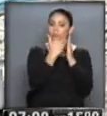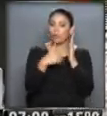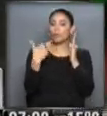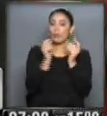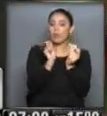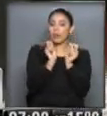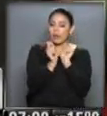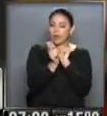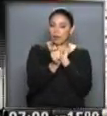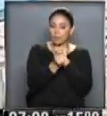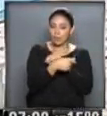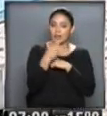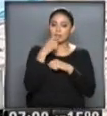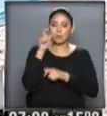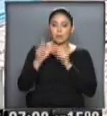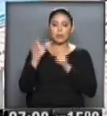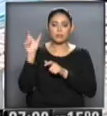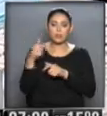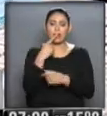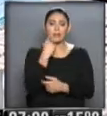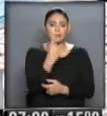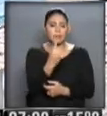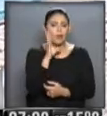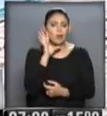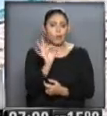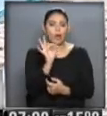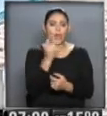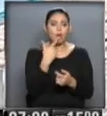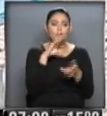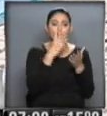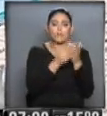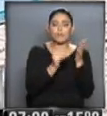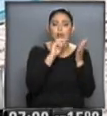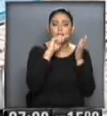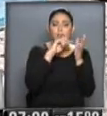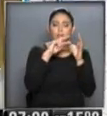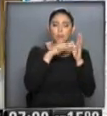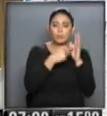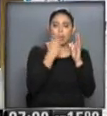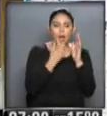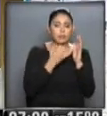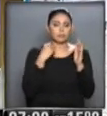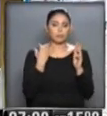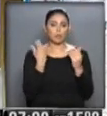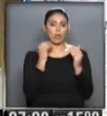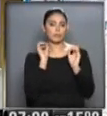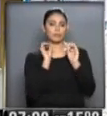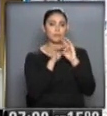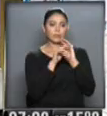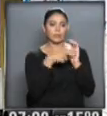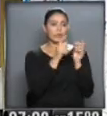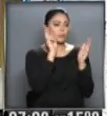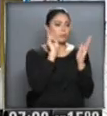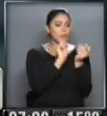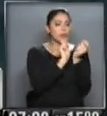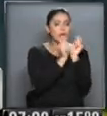modificarse en la medida en que los ciudadanos efectúen reclamos, fundamentalmente por cambios en sus documentos de identidad. Una vez concluido el plazo de revisión,